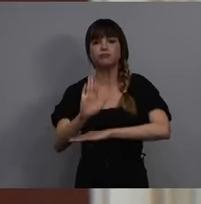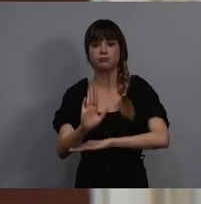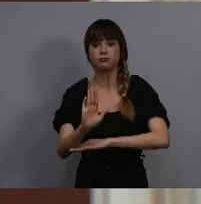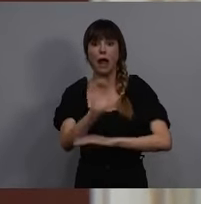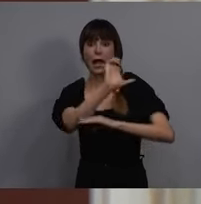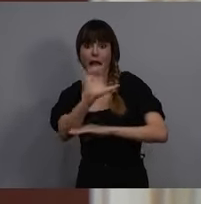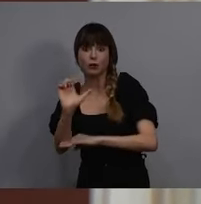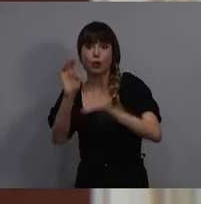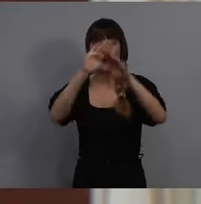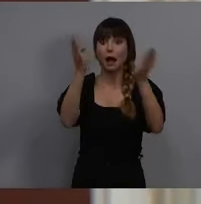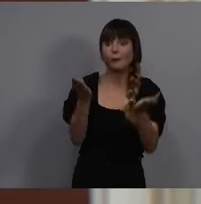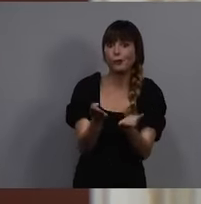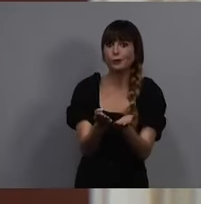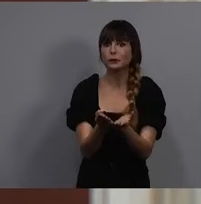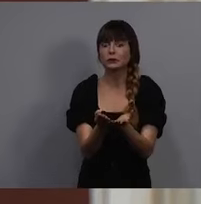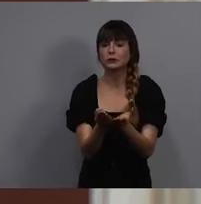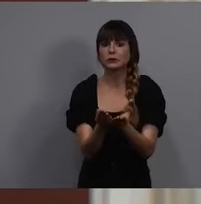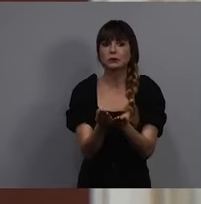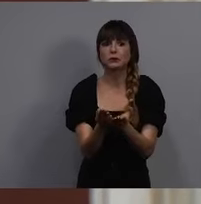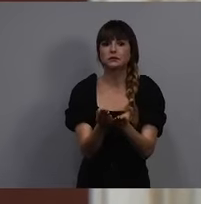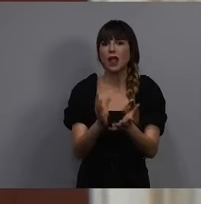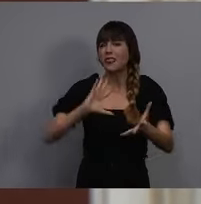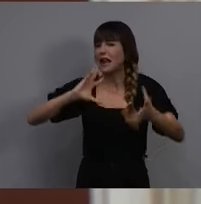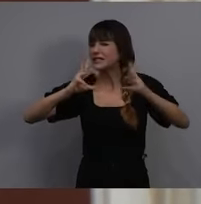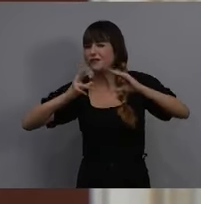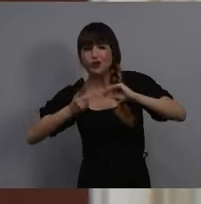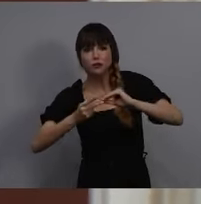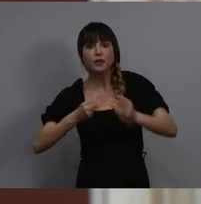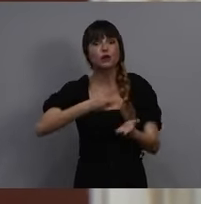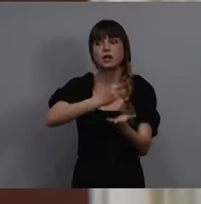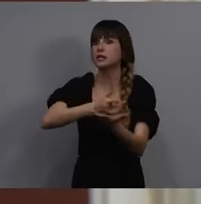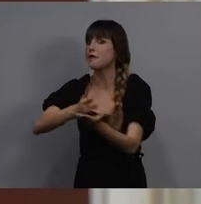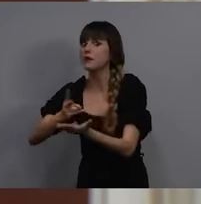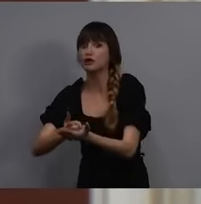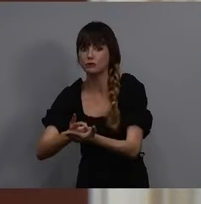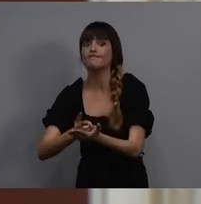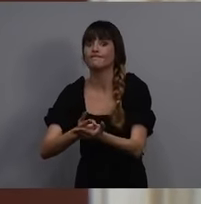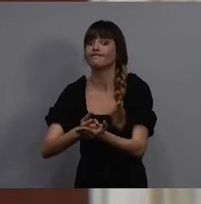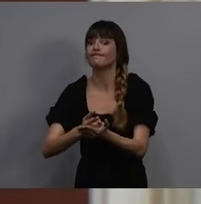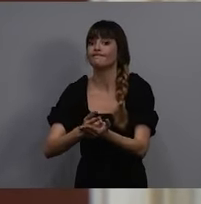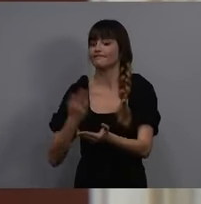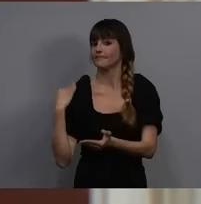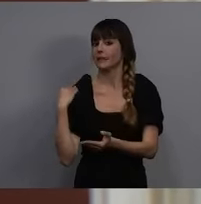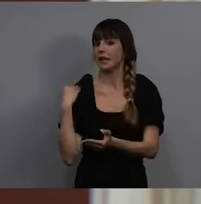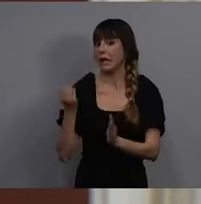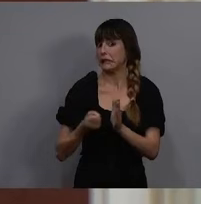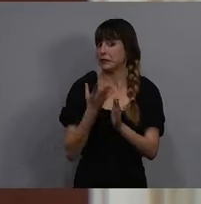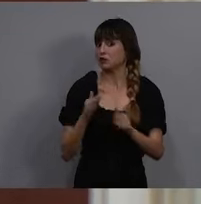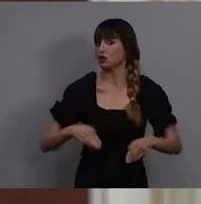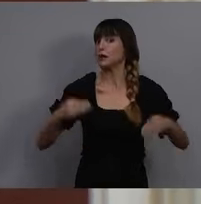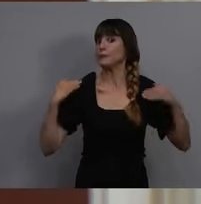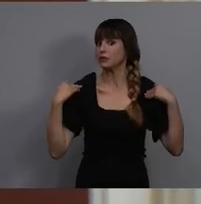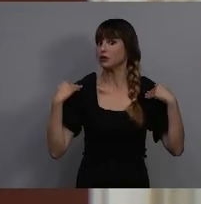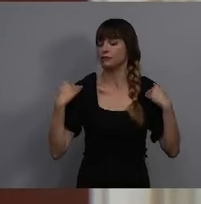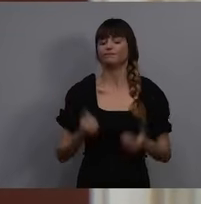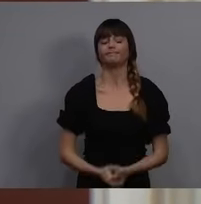Europa en un mundo agitados por grandes transformaciones y desafíos a los que me referí con amplitud en mi discurso de investidura